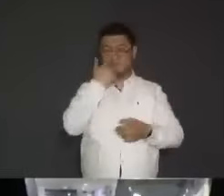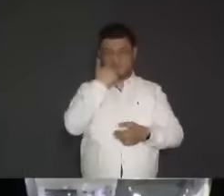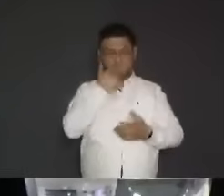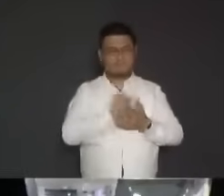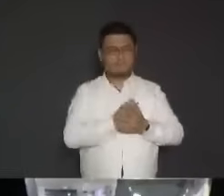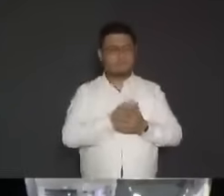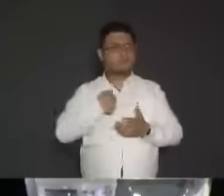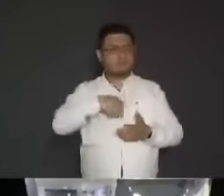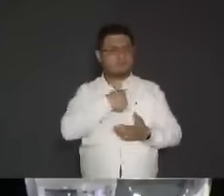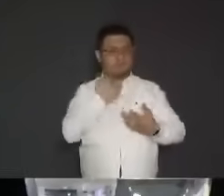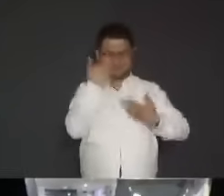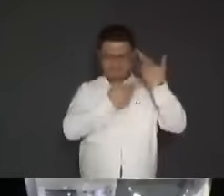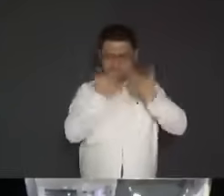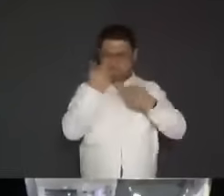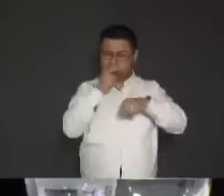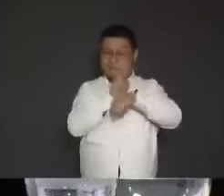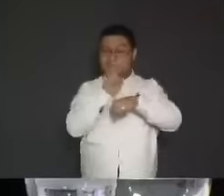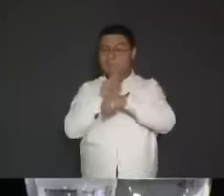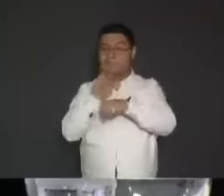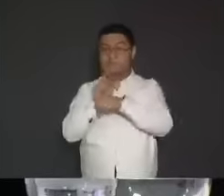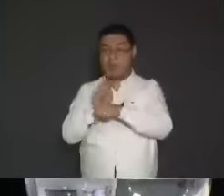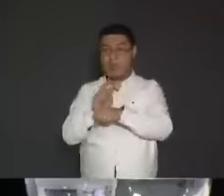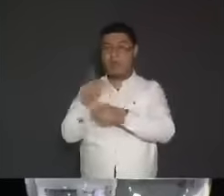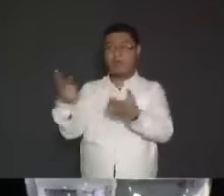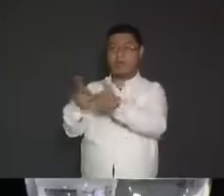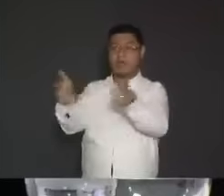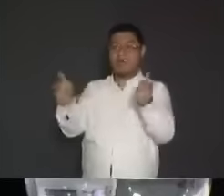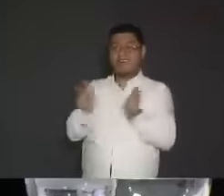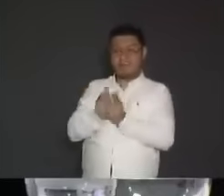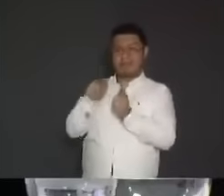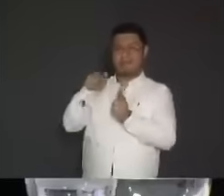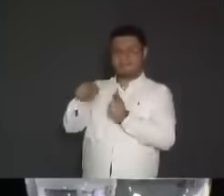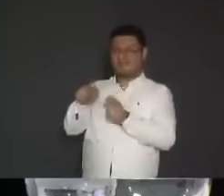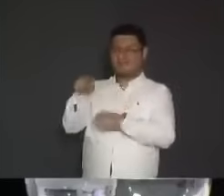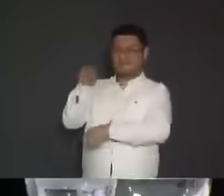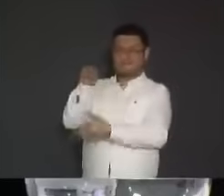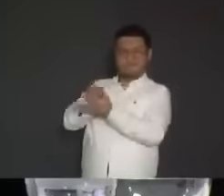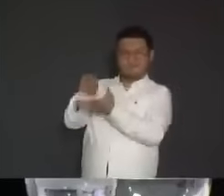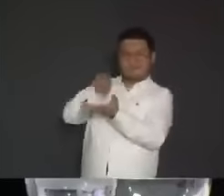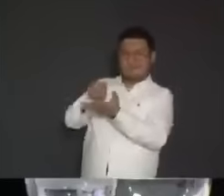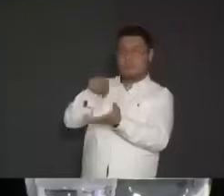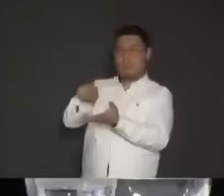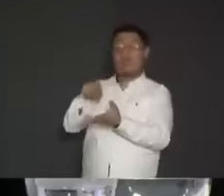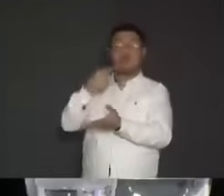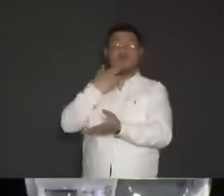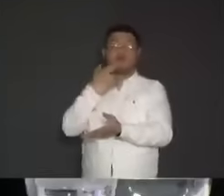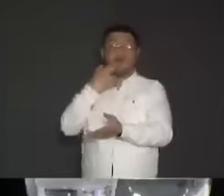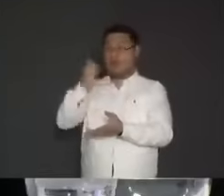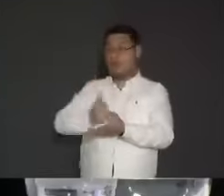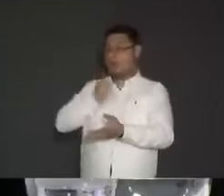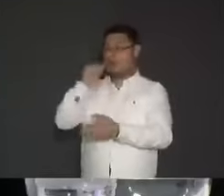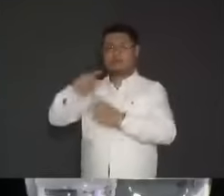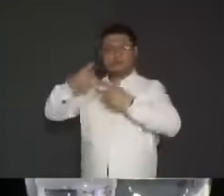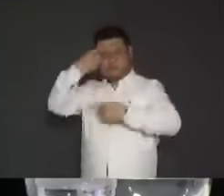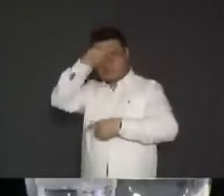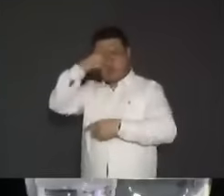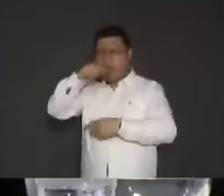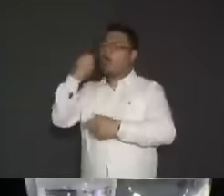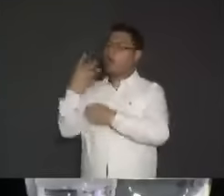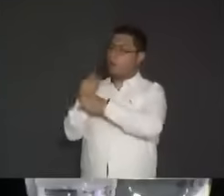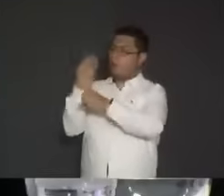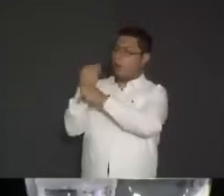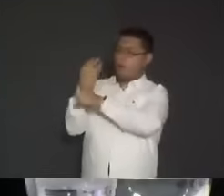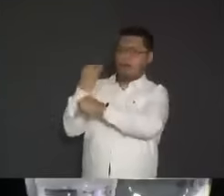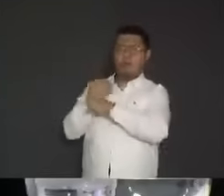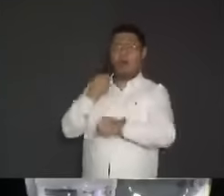especial cuidado y vigilancia para que las granjas porcinas y avícolas usen biodigestores y lagunas de tratamiento de aguas grises